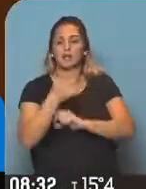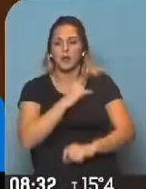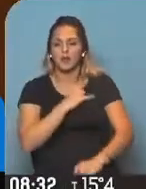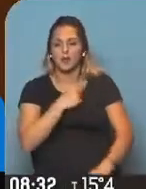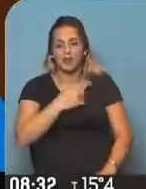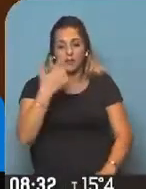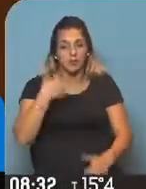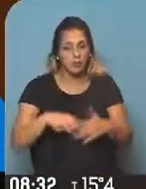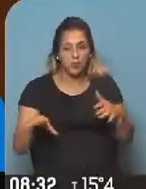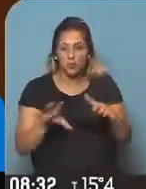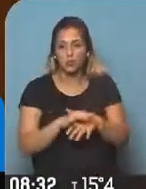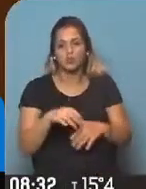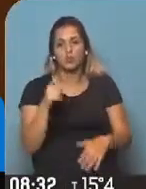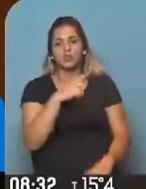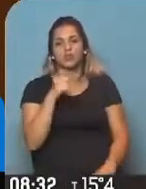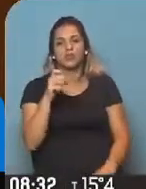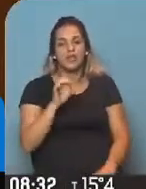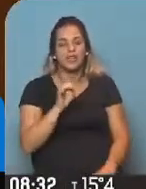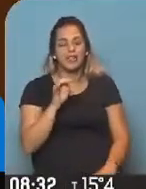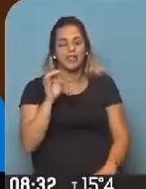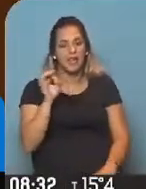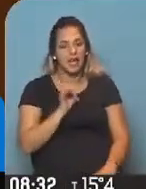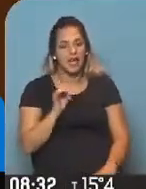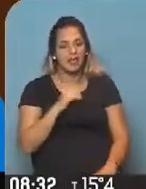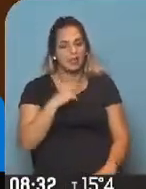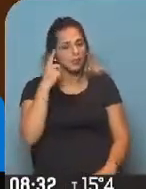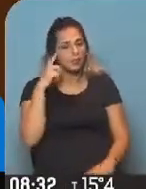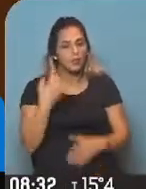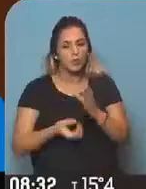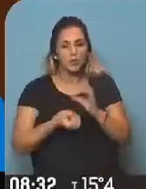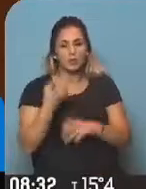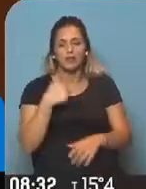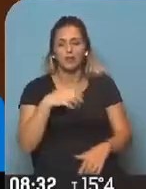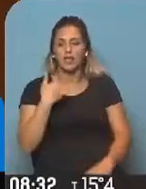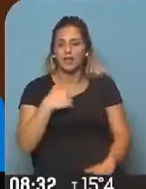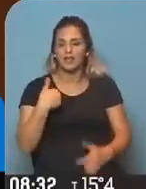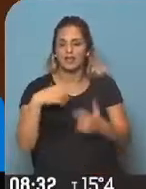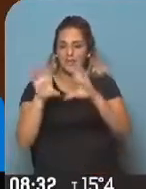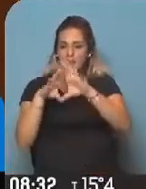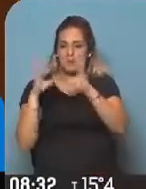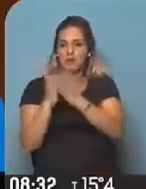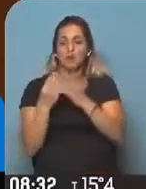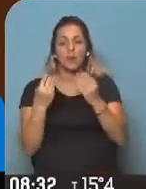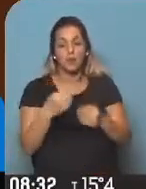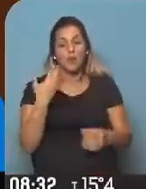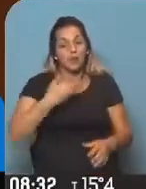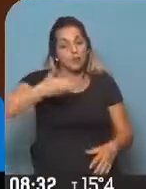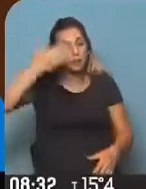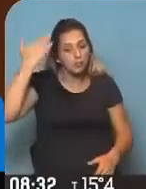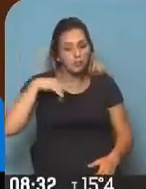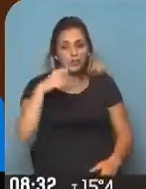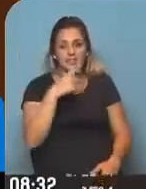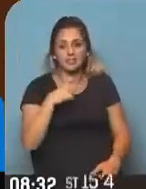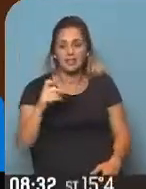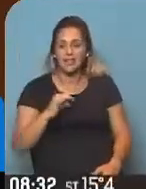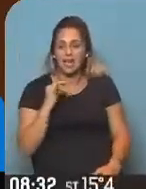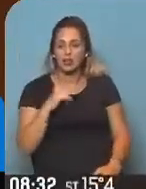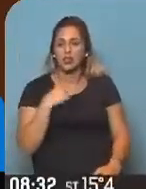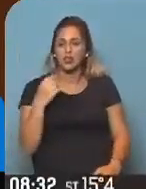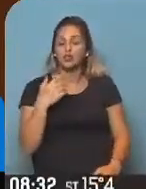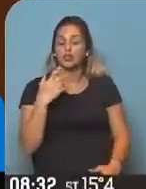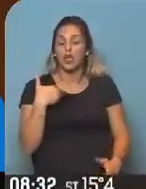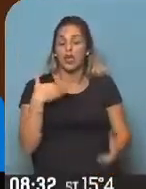cien años y que es uno de los grandes inventos de la argentina para el mundo porque hace 100 años lo que pedían esos